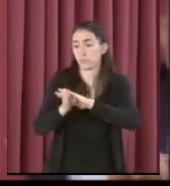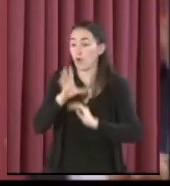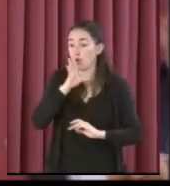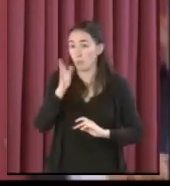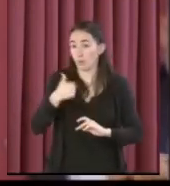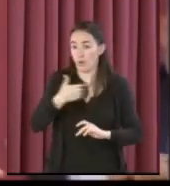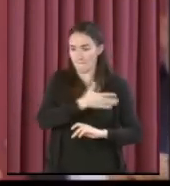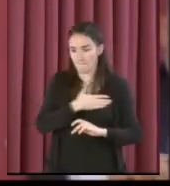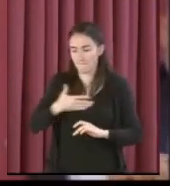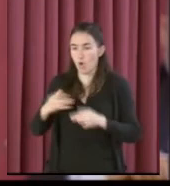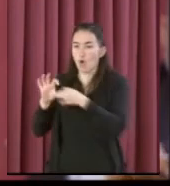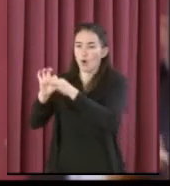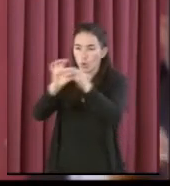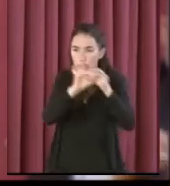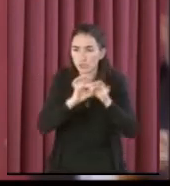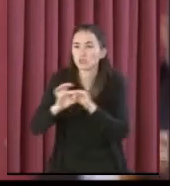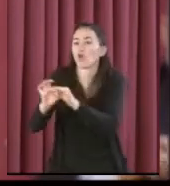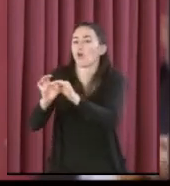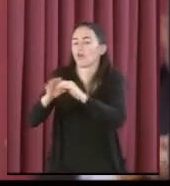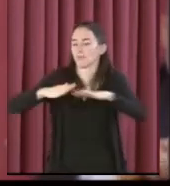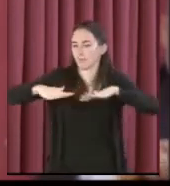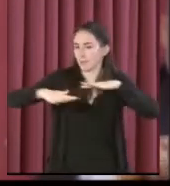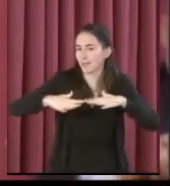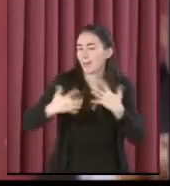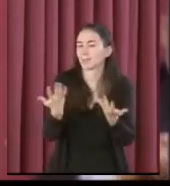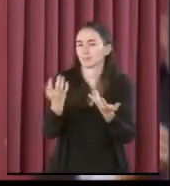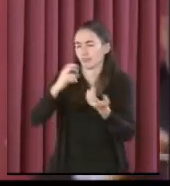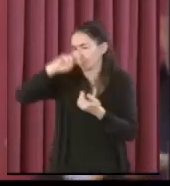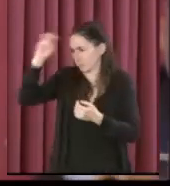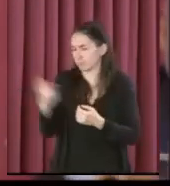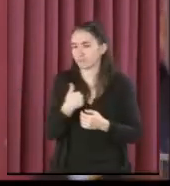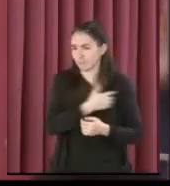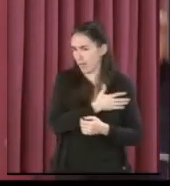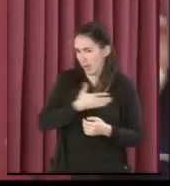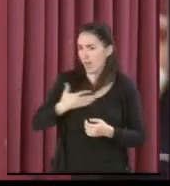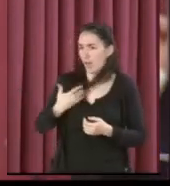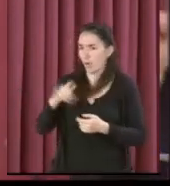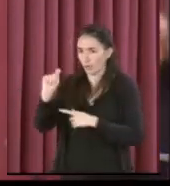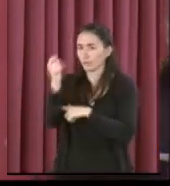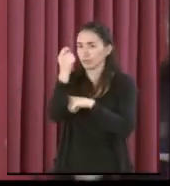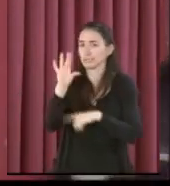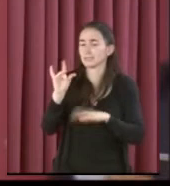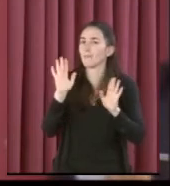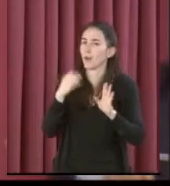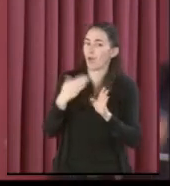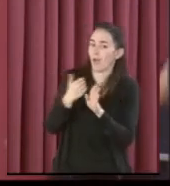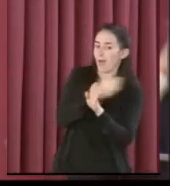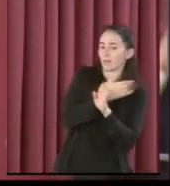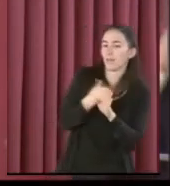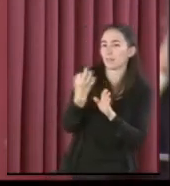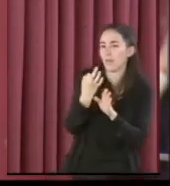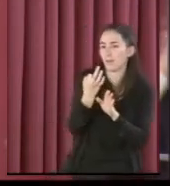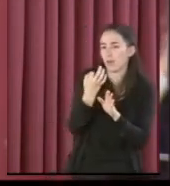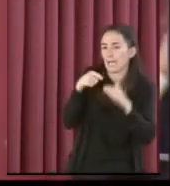promover la cohesión, el dinamismo, la sostenibilidad o cualquier otro reto que abordemos como ciudad, solo podremos alcanzarlo si gestionamos